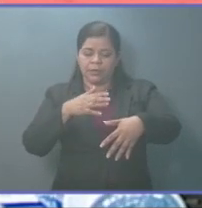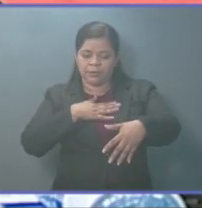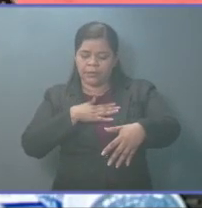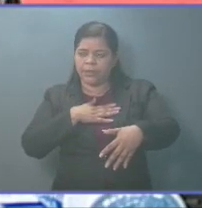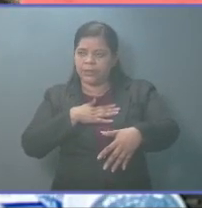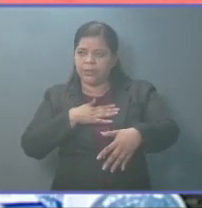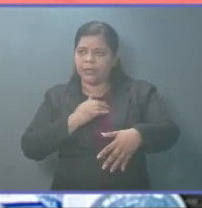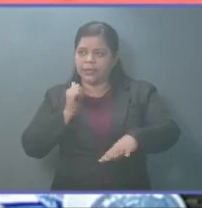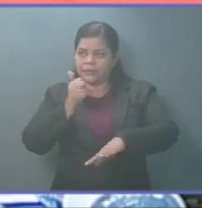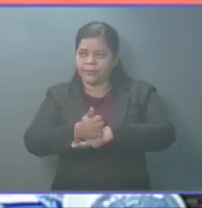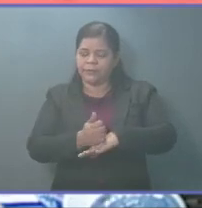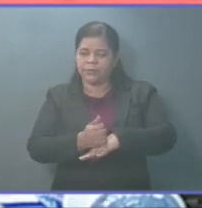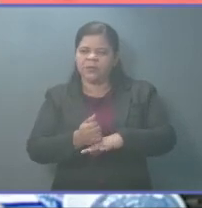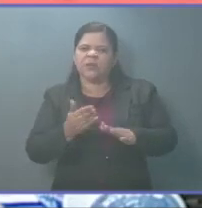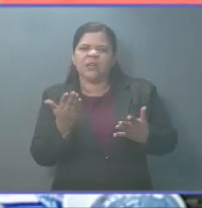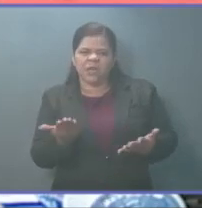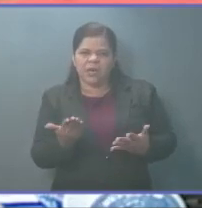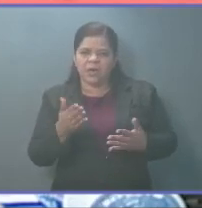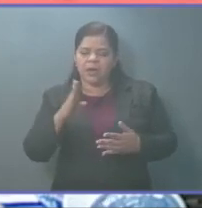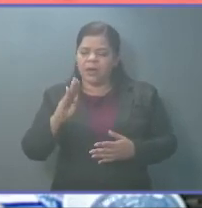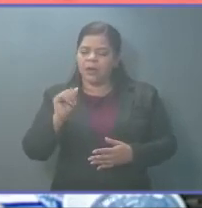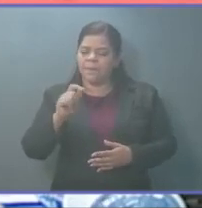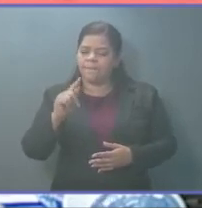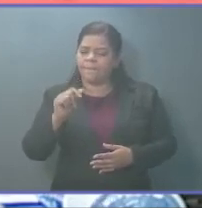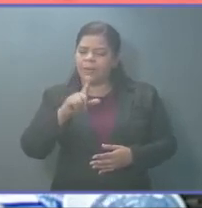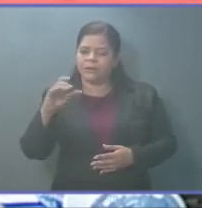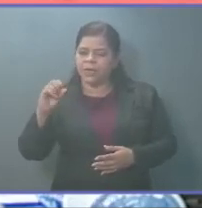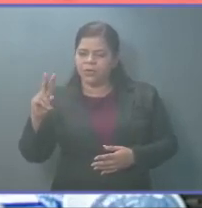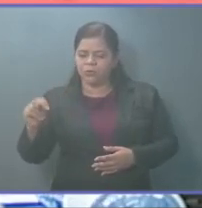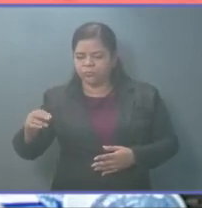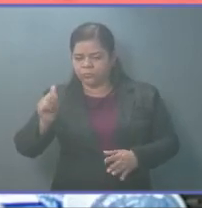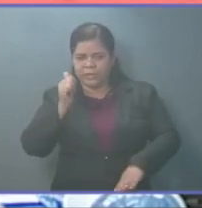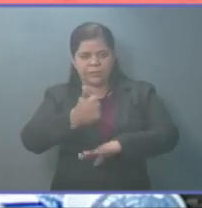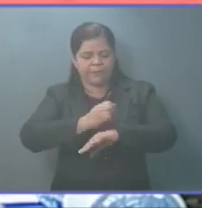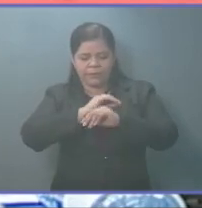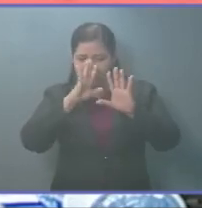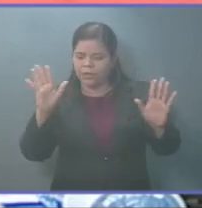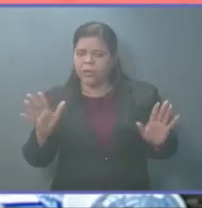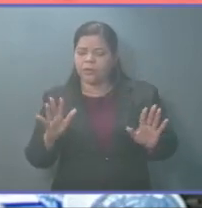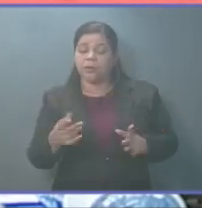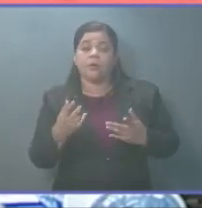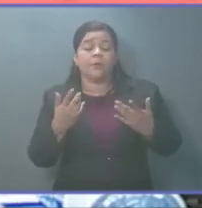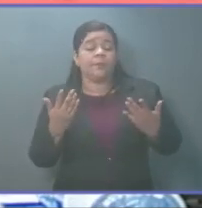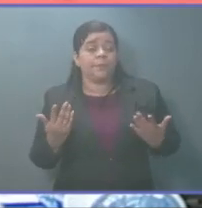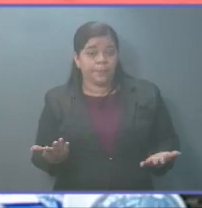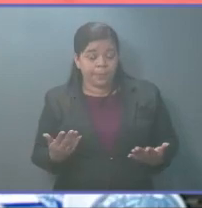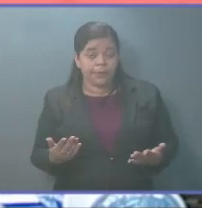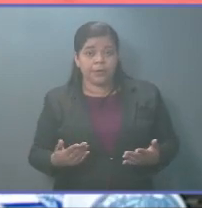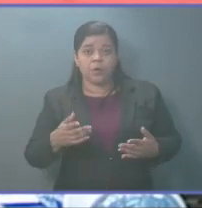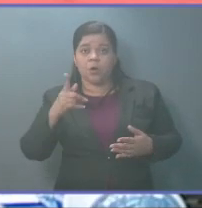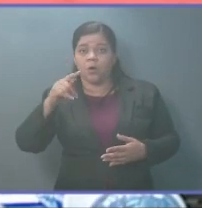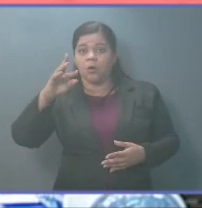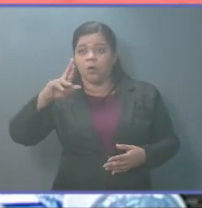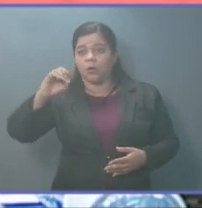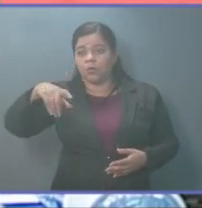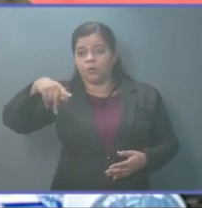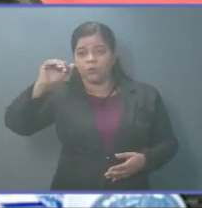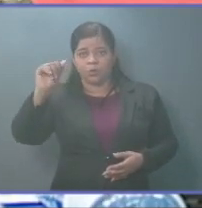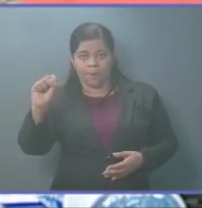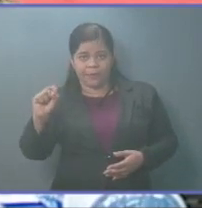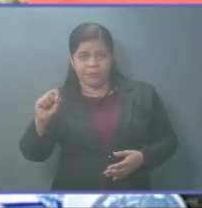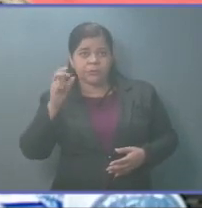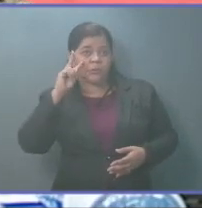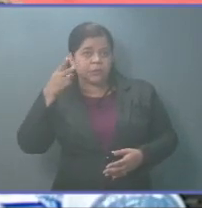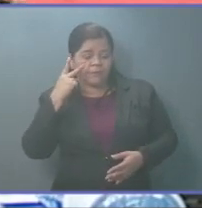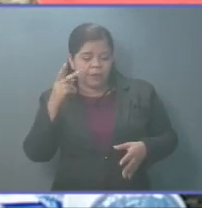establecido y qué consiste un batallón, y de ahí no se puede salir. Pero la lista de tropas es una unidad